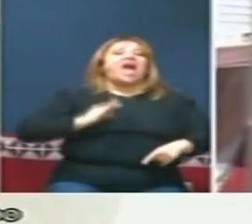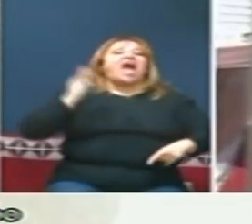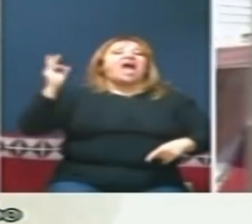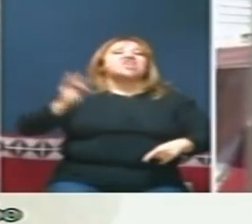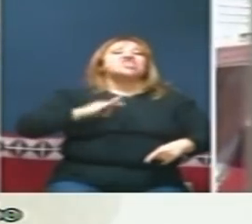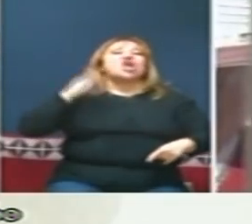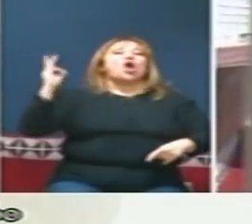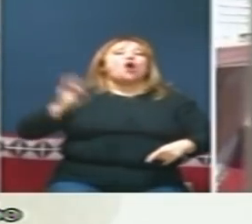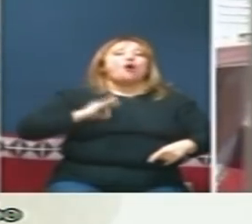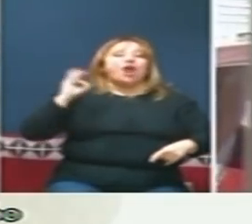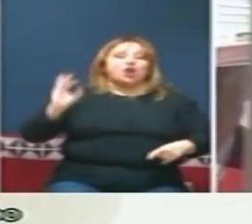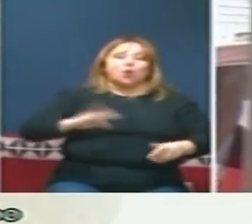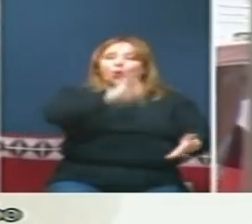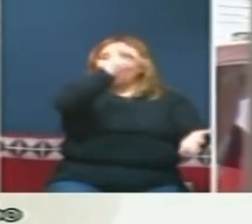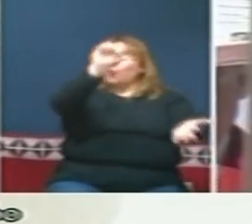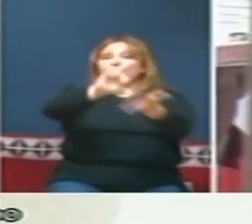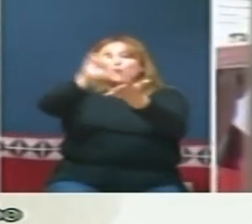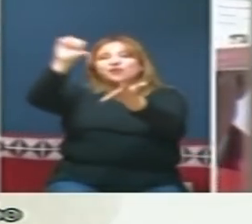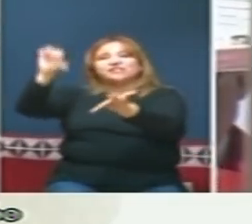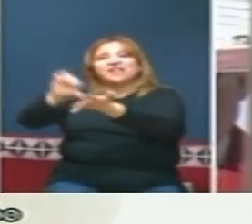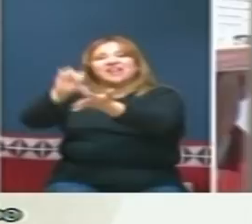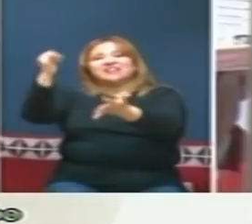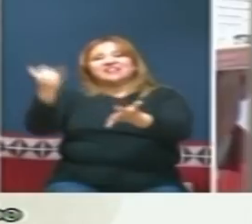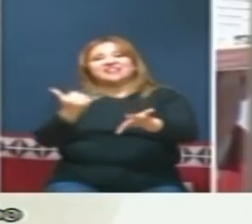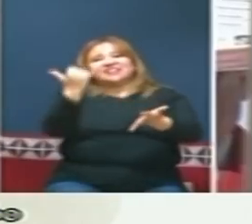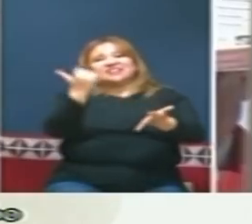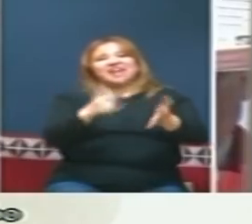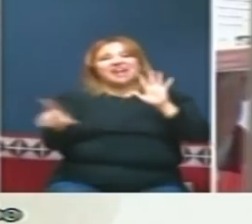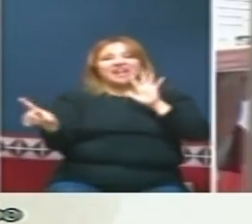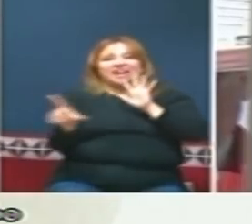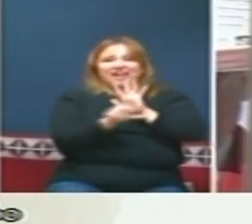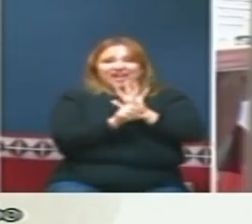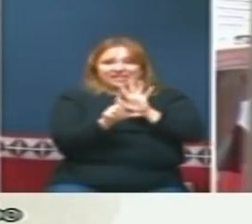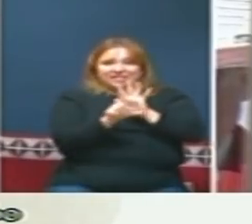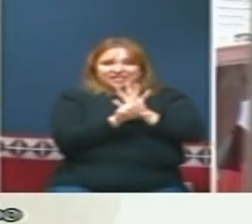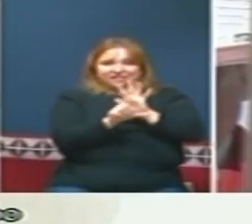los lugares y según las reglas.